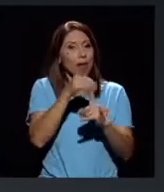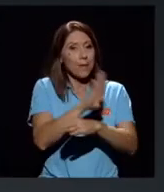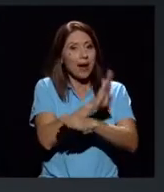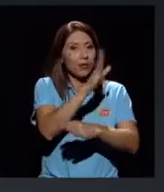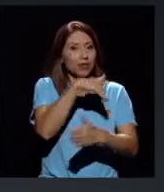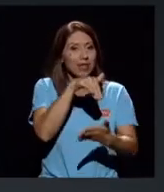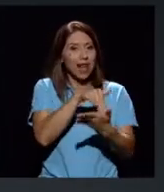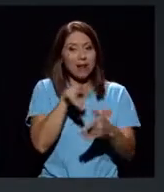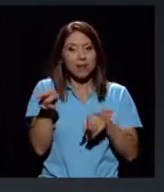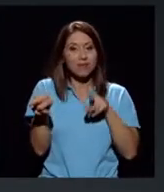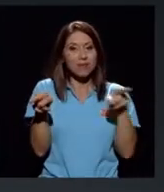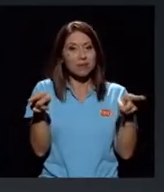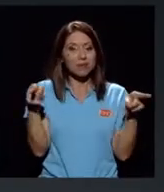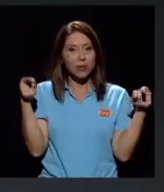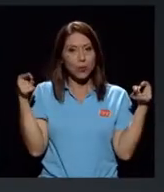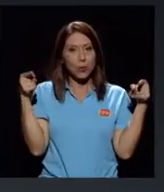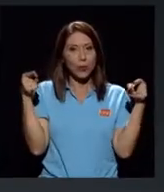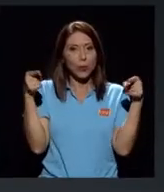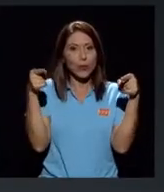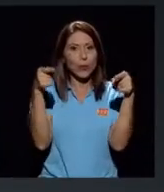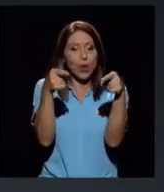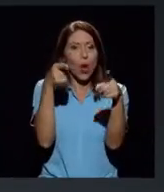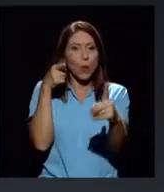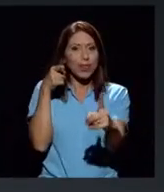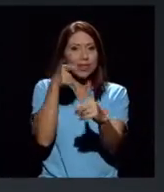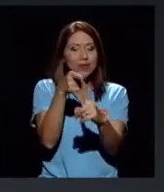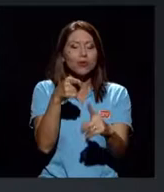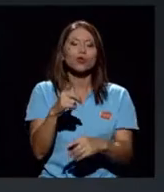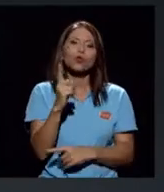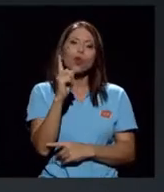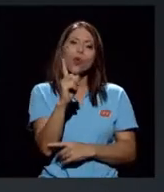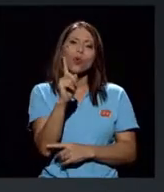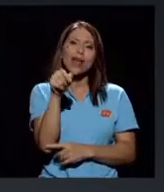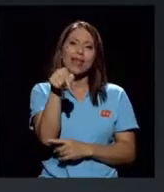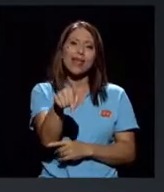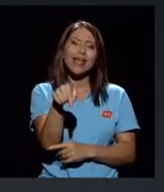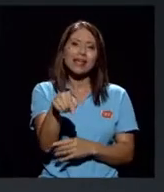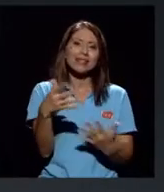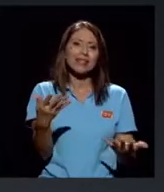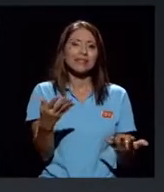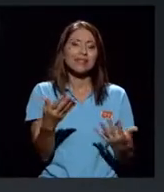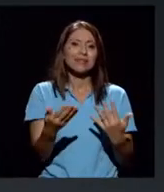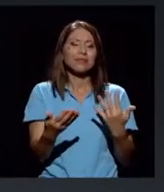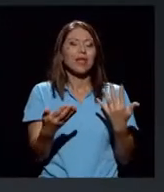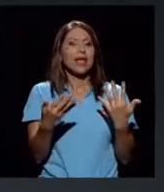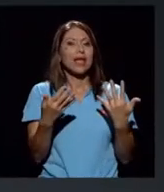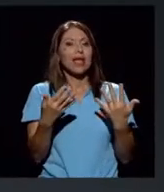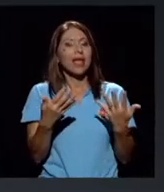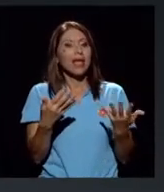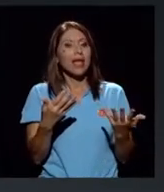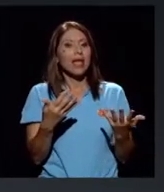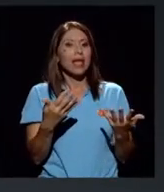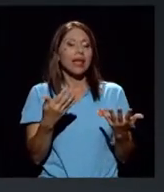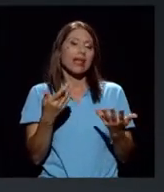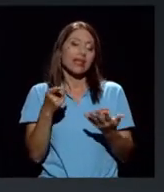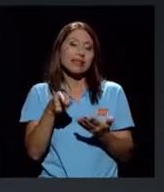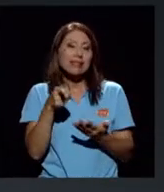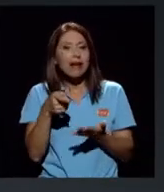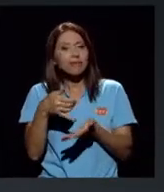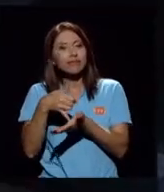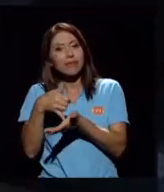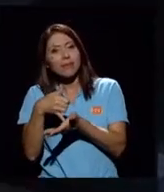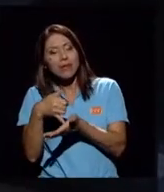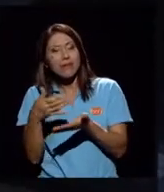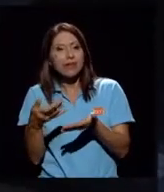convergen hacia objetivos y me parece que una de ellas está chata porque la otra una está coja porque la otra está ya